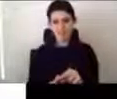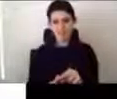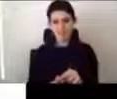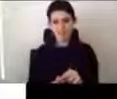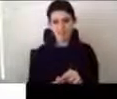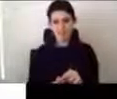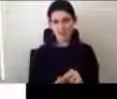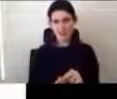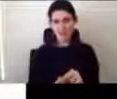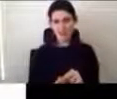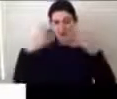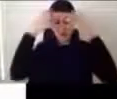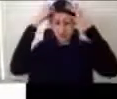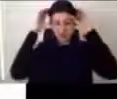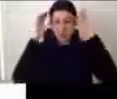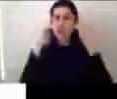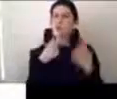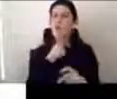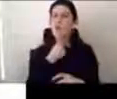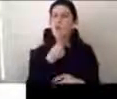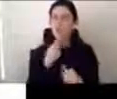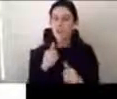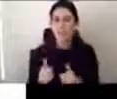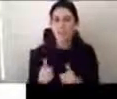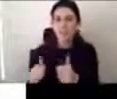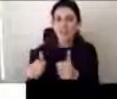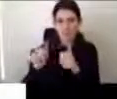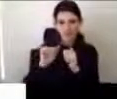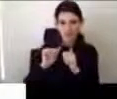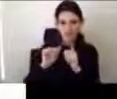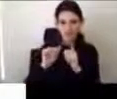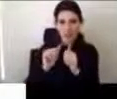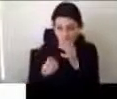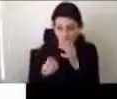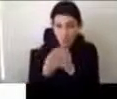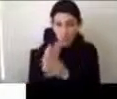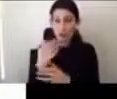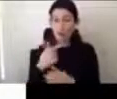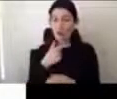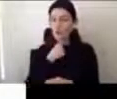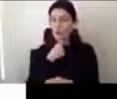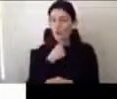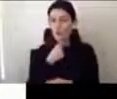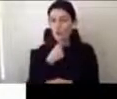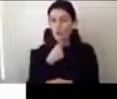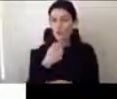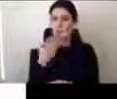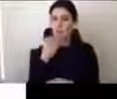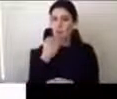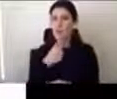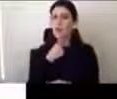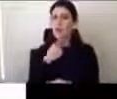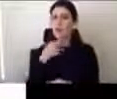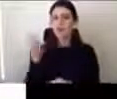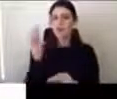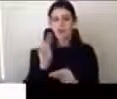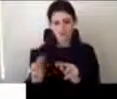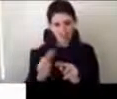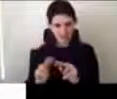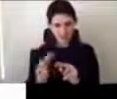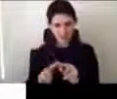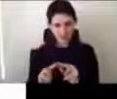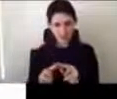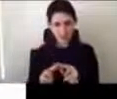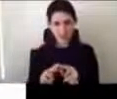Al cerebro, así como le gustan los desafíos, le gusta la novedad, le gusta hacer. ¿Ya? Entonces, en la medida que